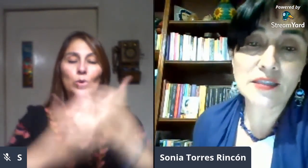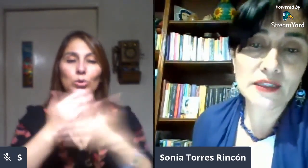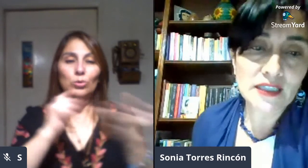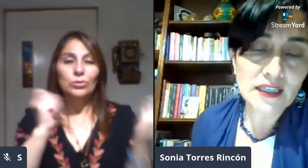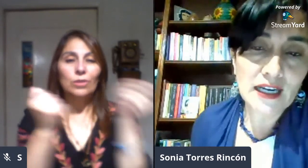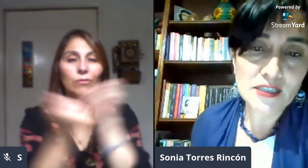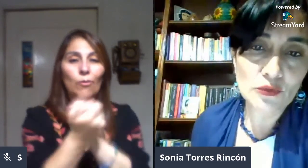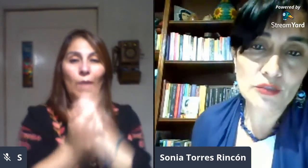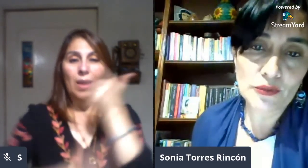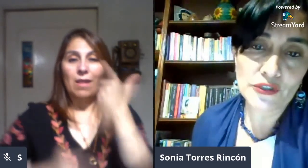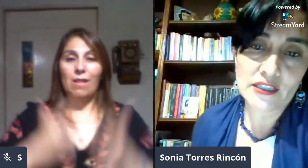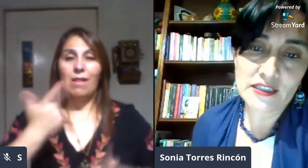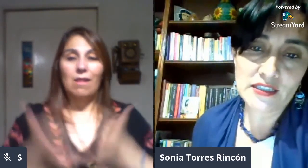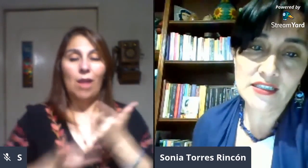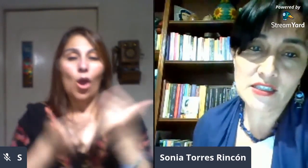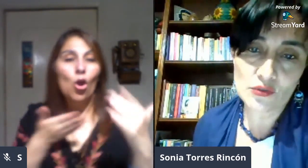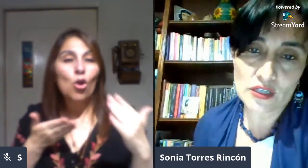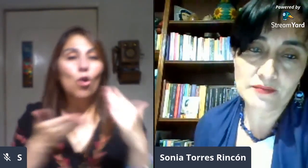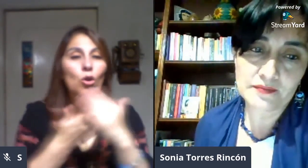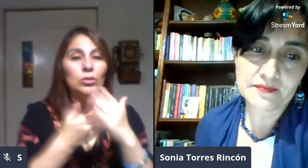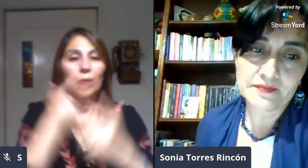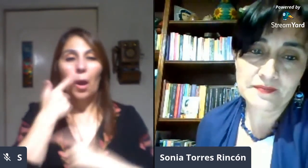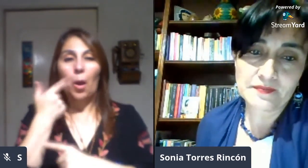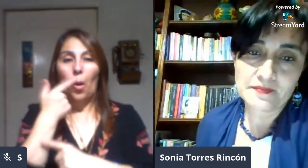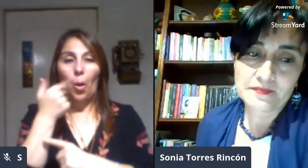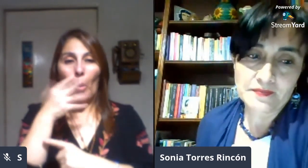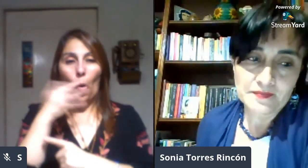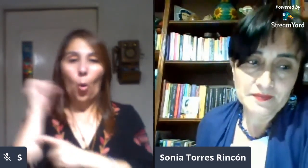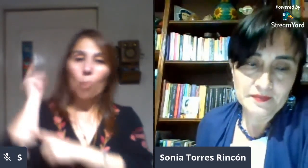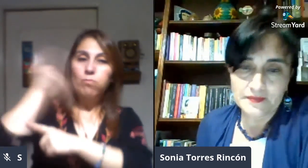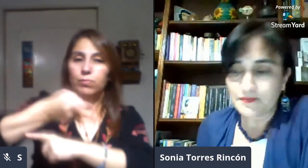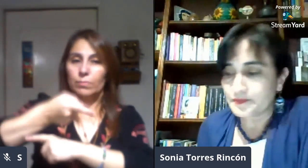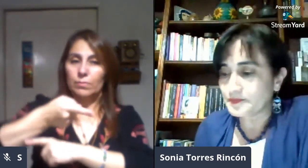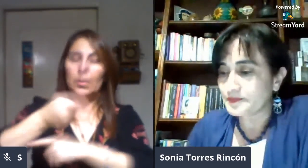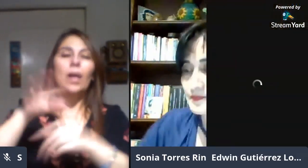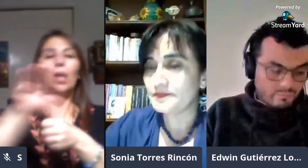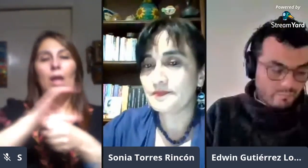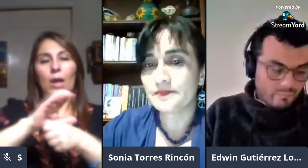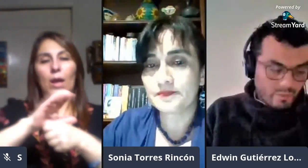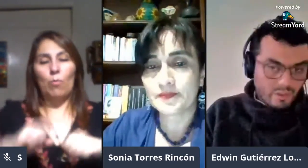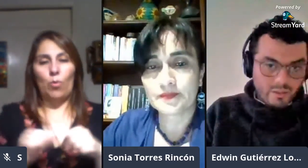luchas antipatriarcales muy importantes en esta ciudad.